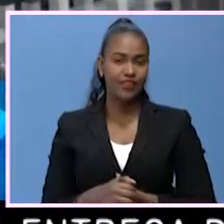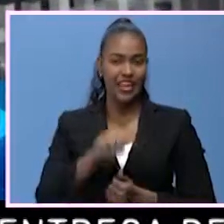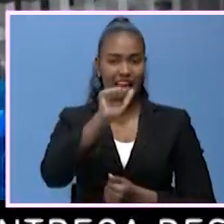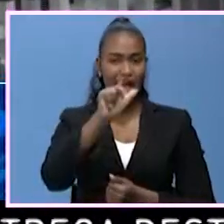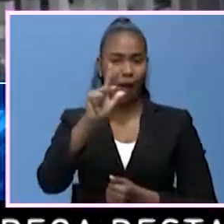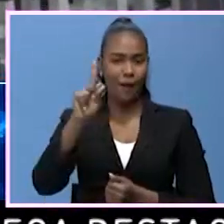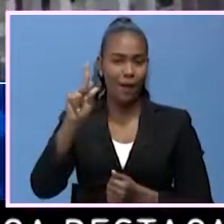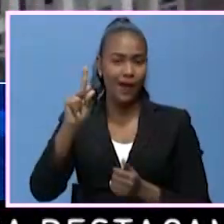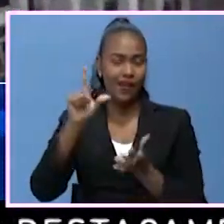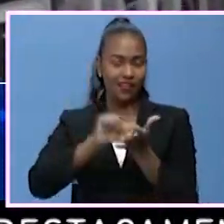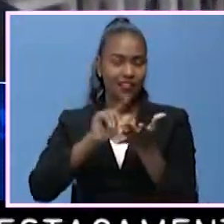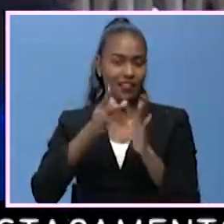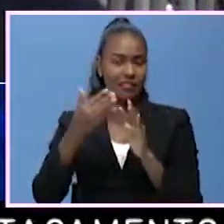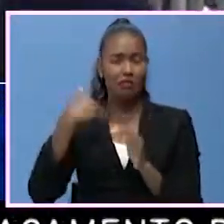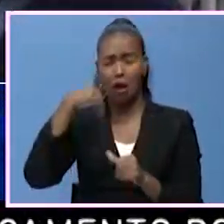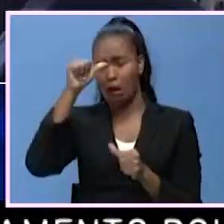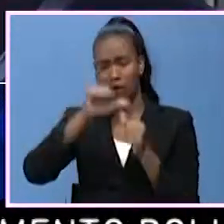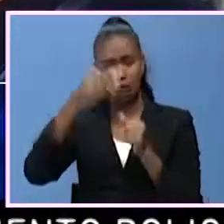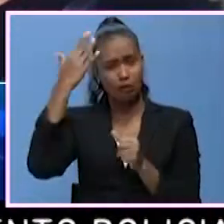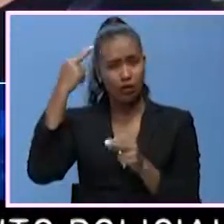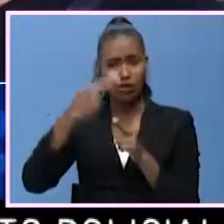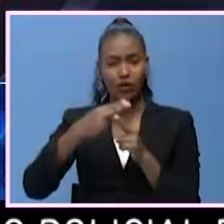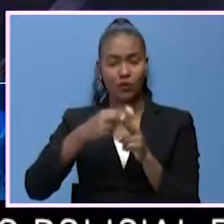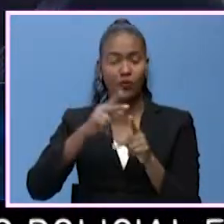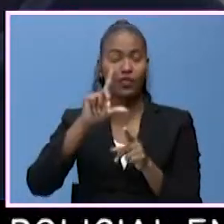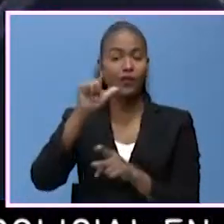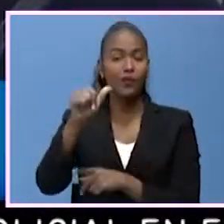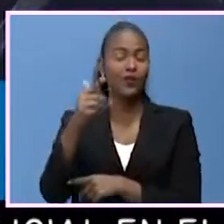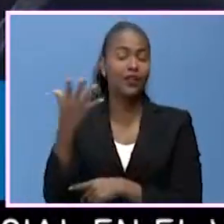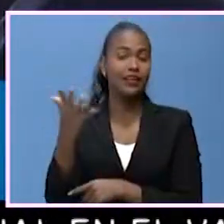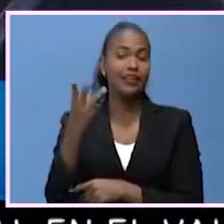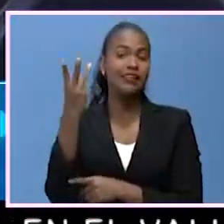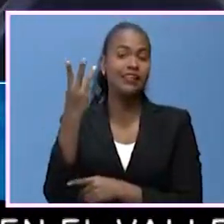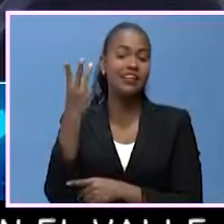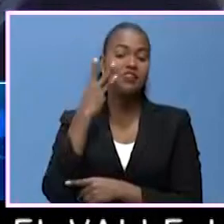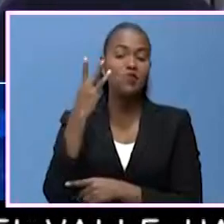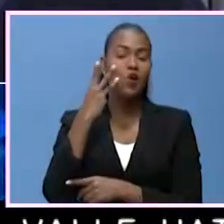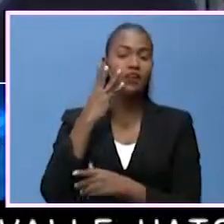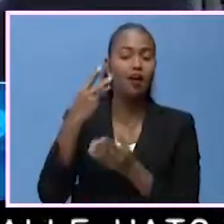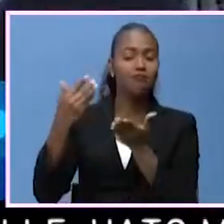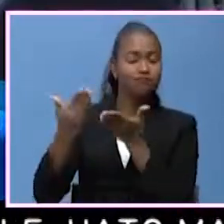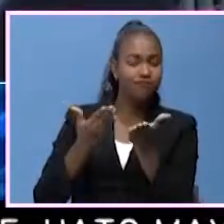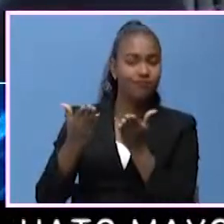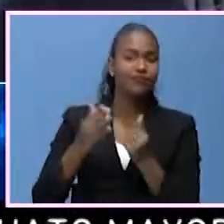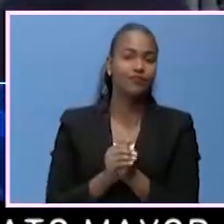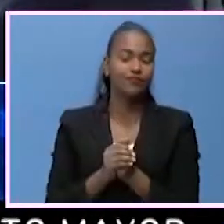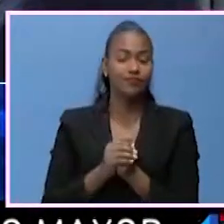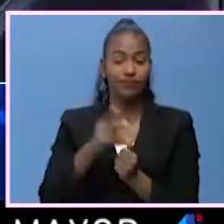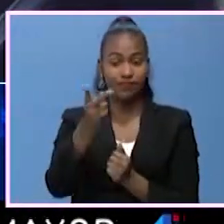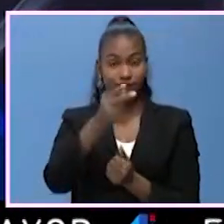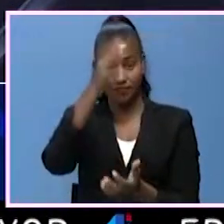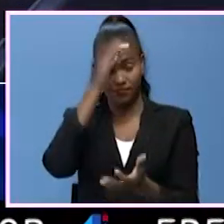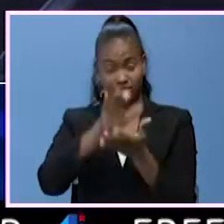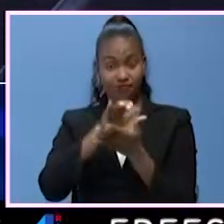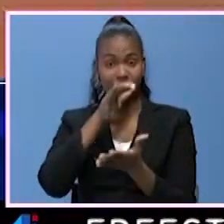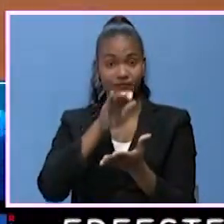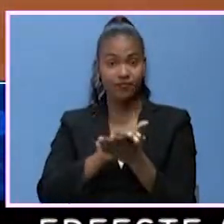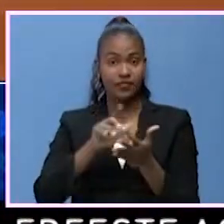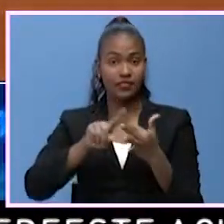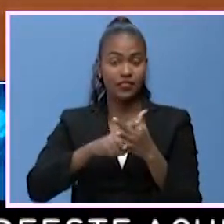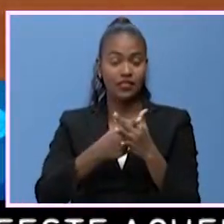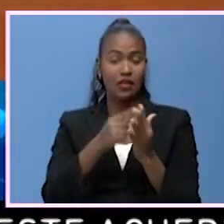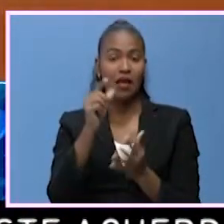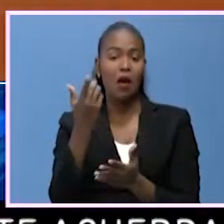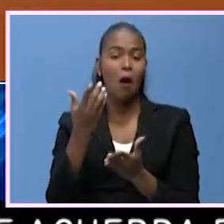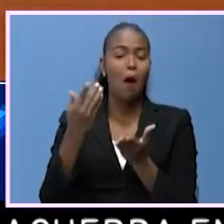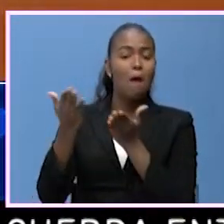Primero hablamos por una, no me acuerdo el nombre bien, y después fue WhatsApp y por ahí nos fuimos. La relación de esta pareja, que inició con una simple